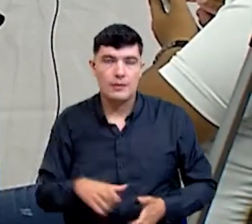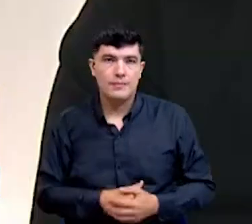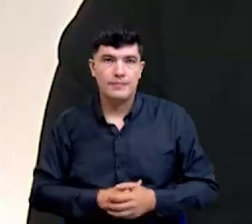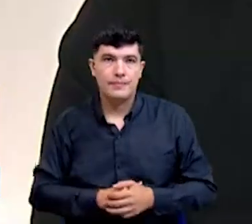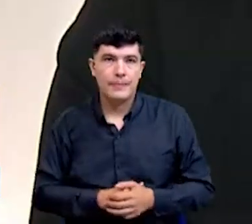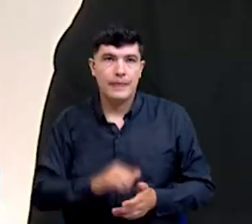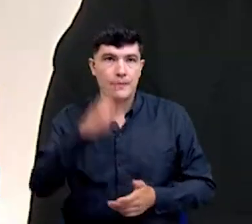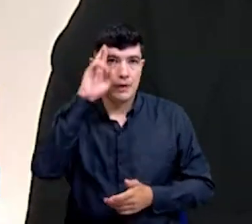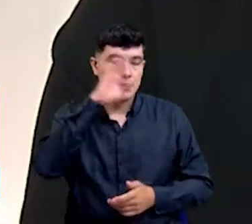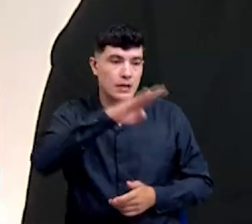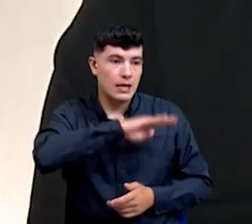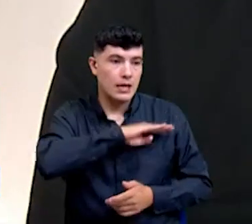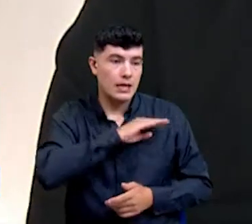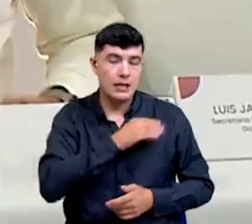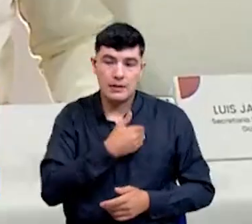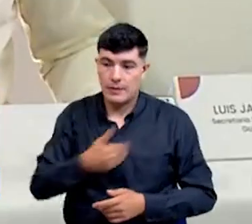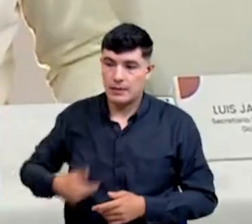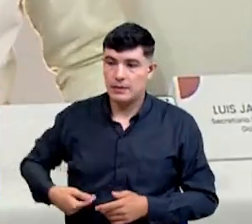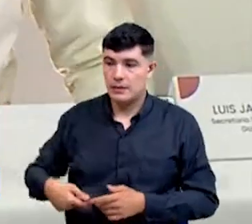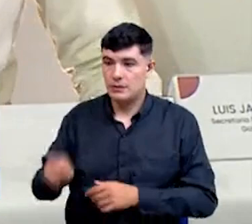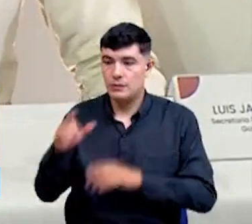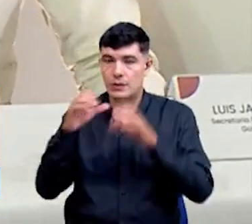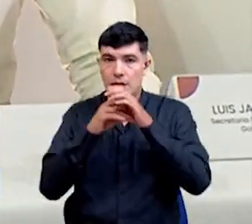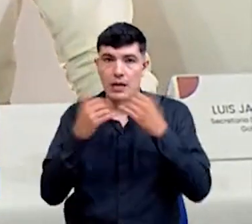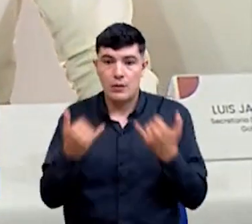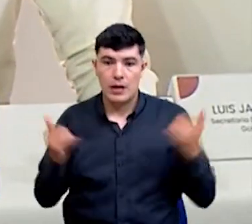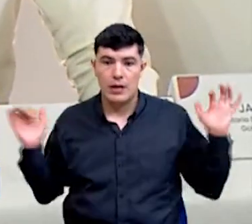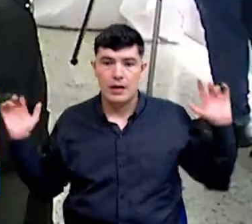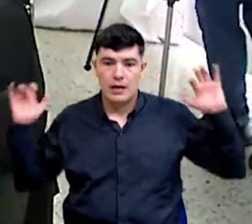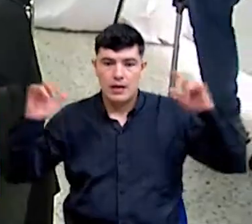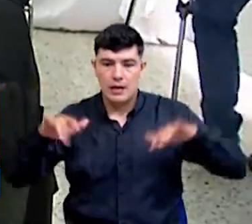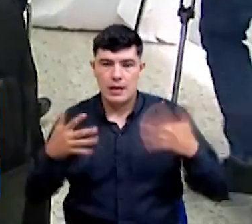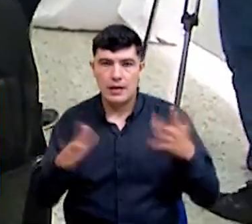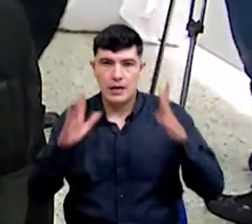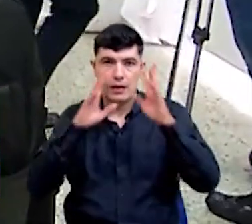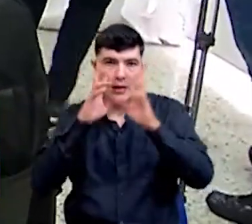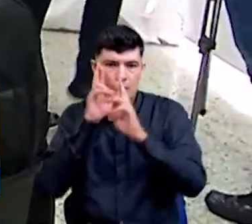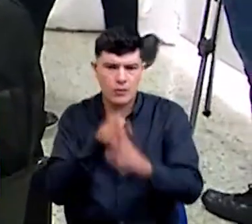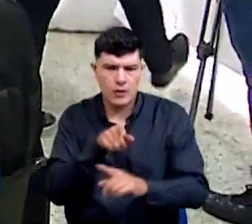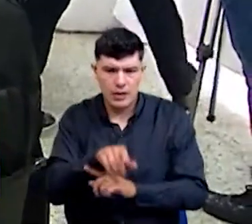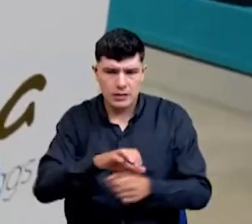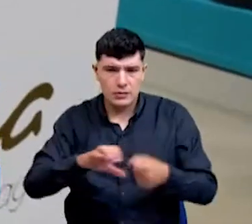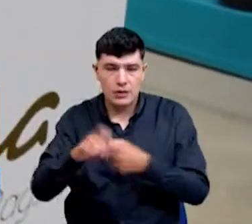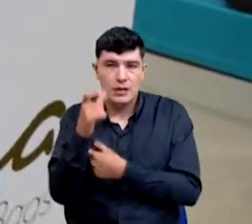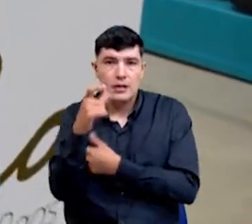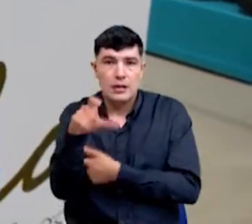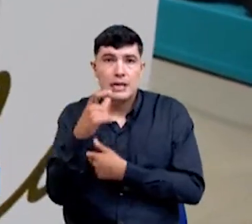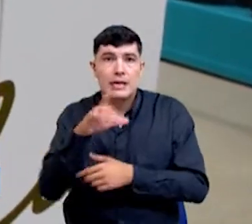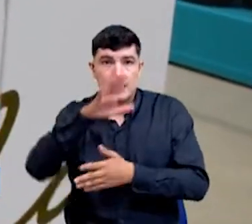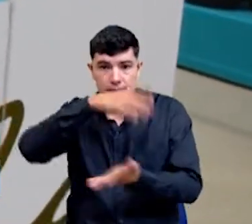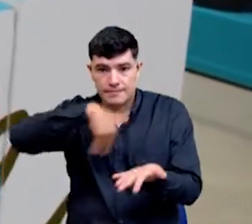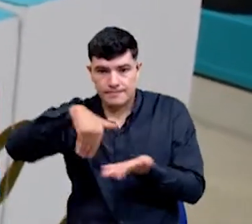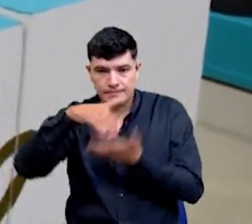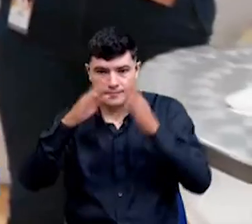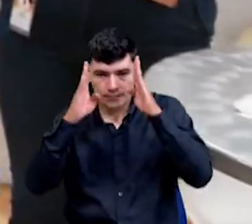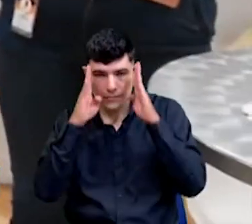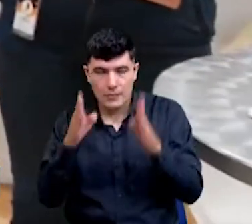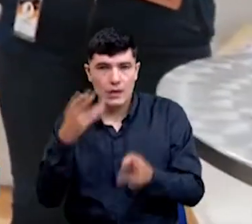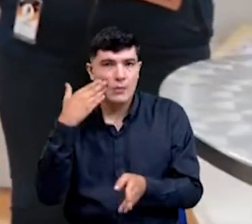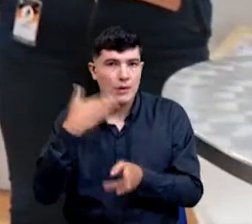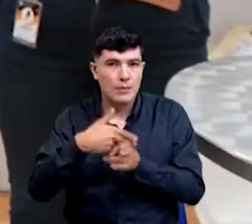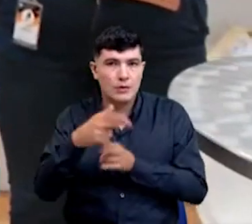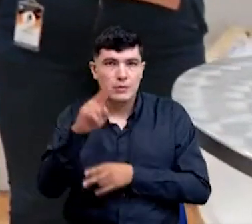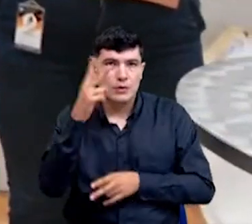ejecutivo de la cámara de comercio este evento puso en el radar a la ciudad Quien será el centro de atención durante